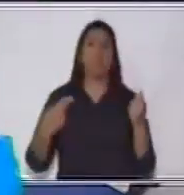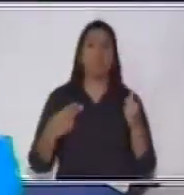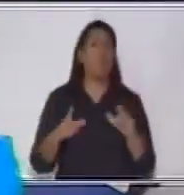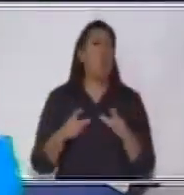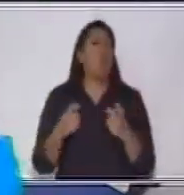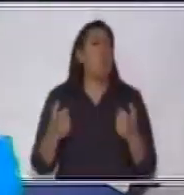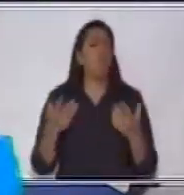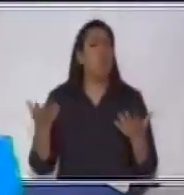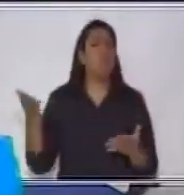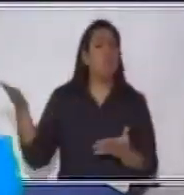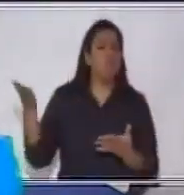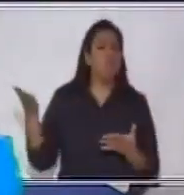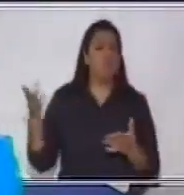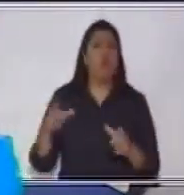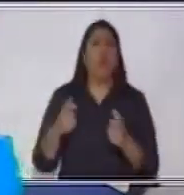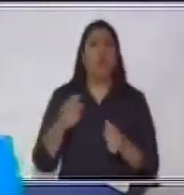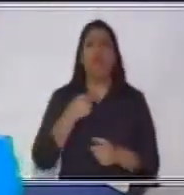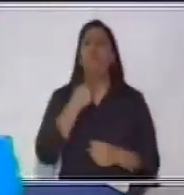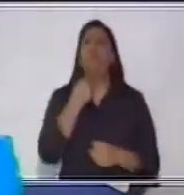grupo?